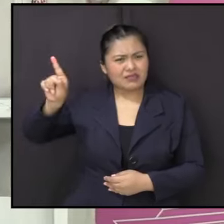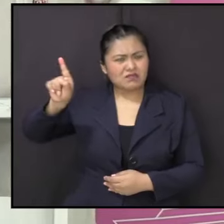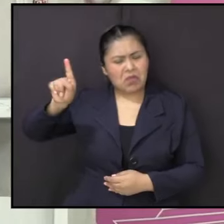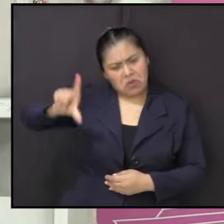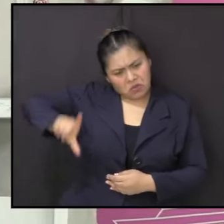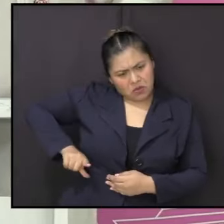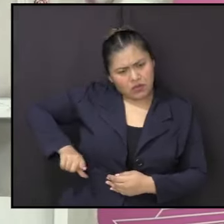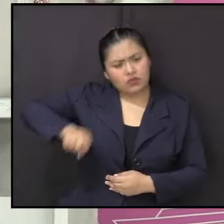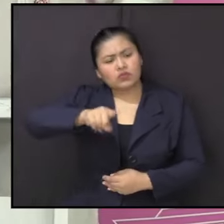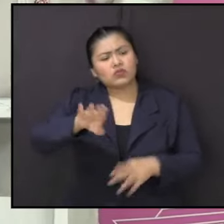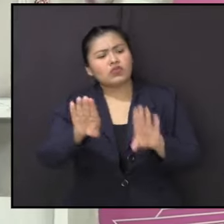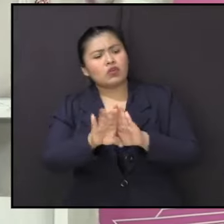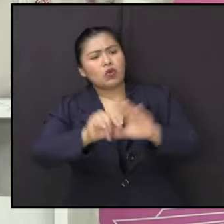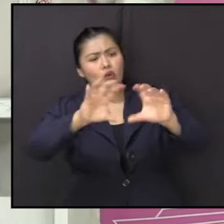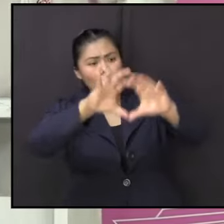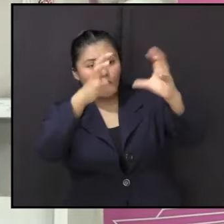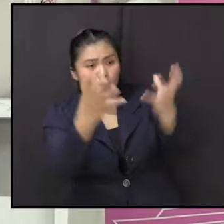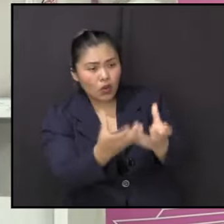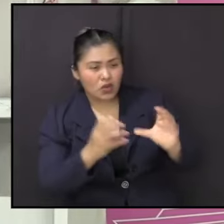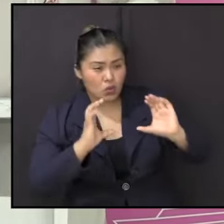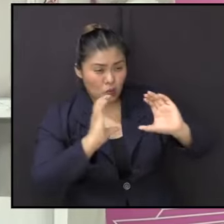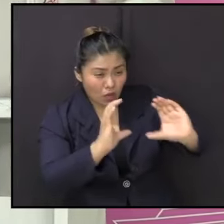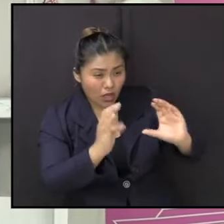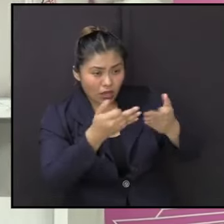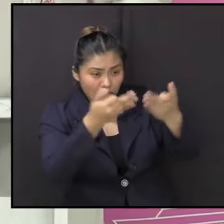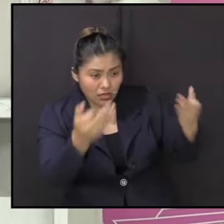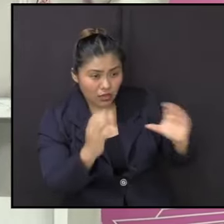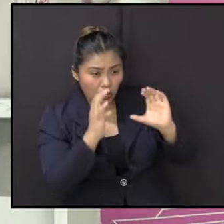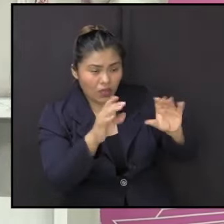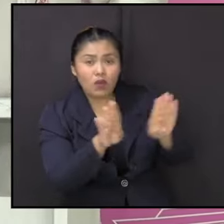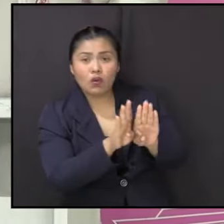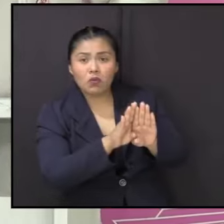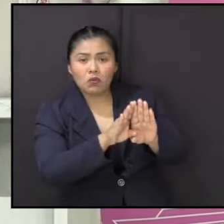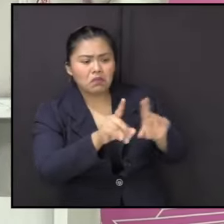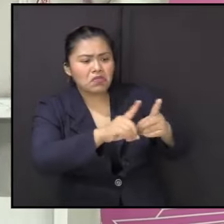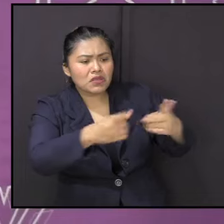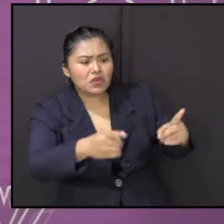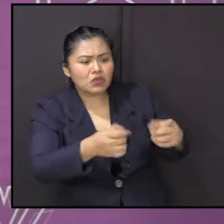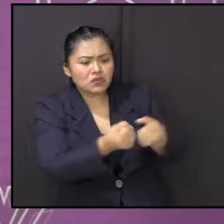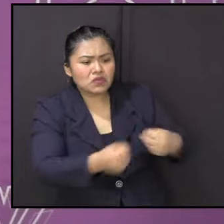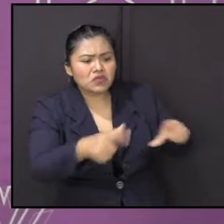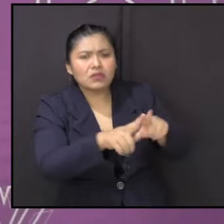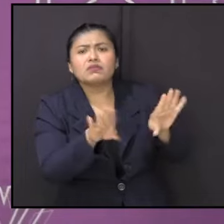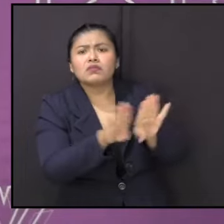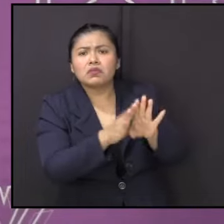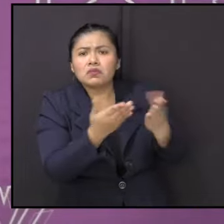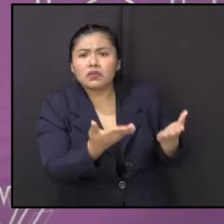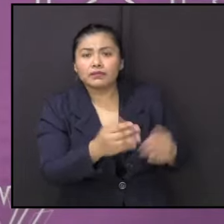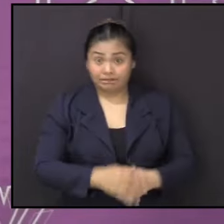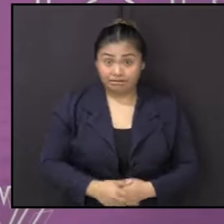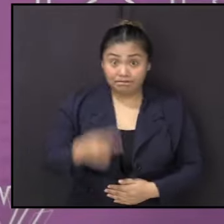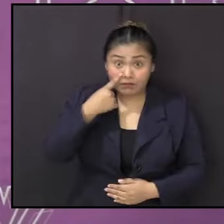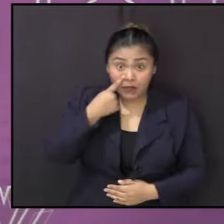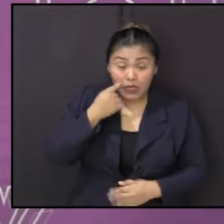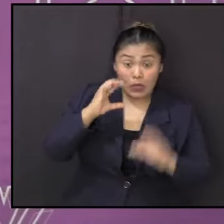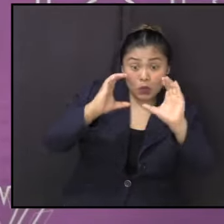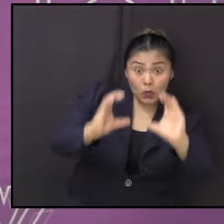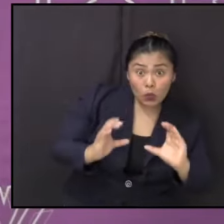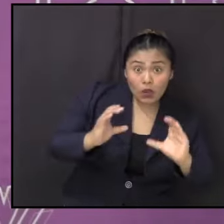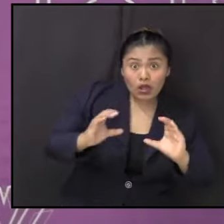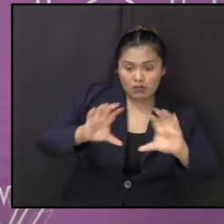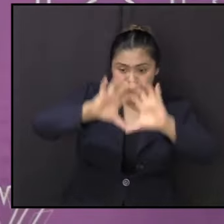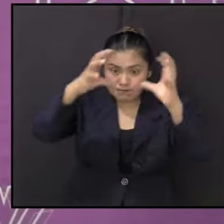desarrollo social y sustentable para su distrito? Adelante, candidata. El desarrollo social y sustentable se trata